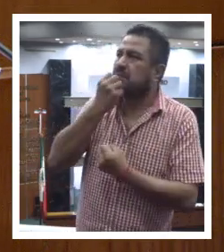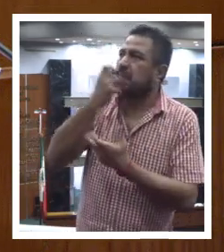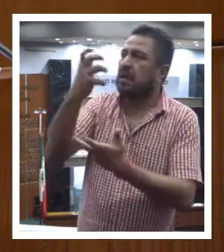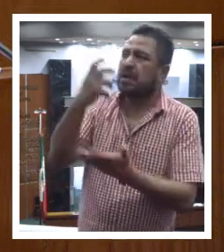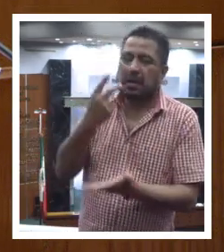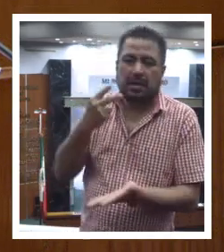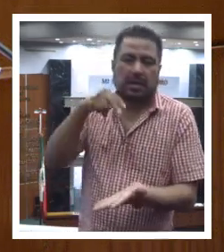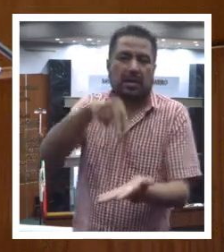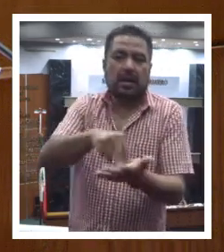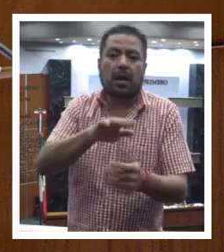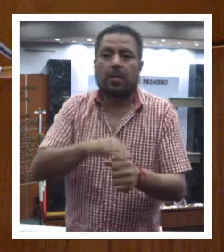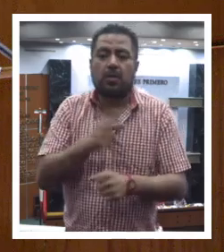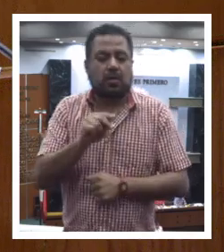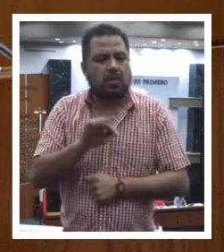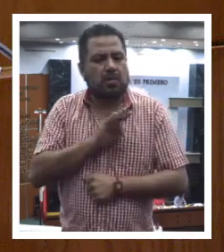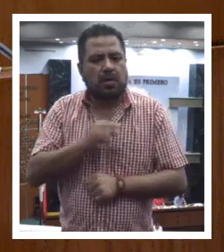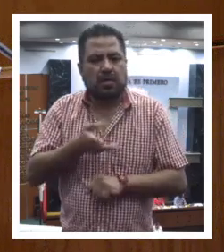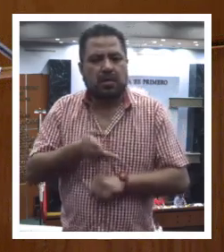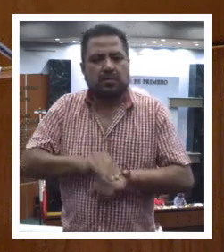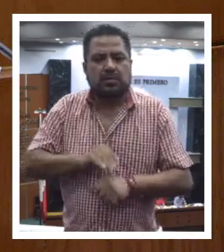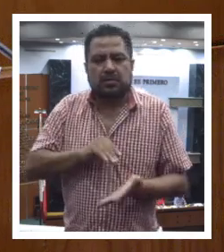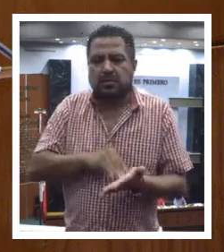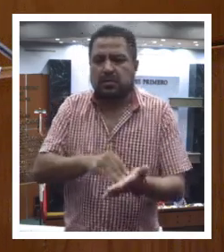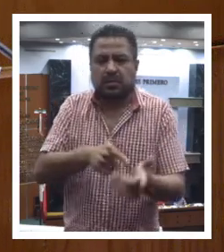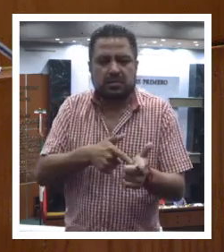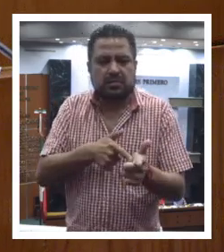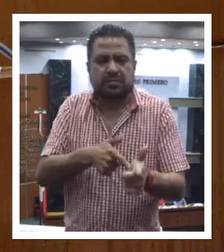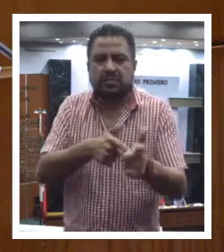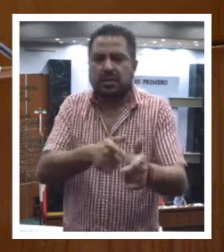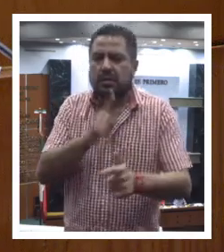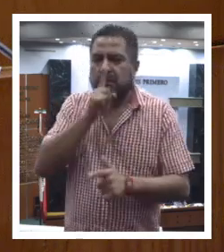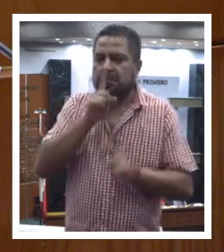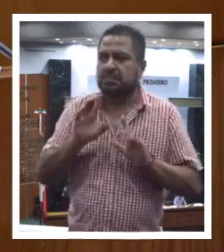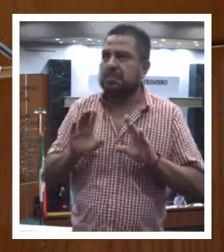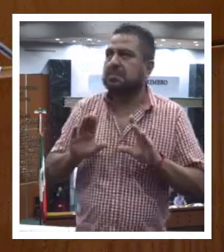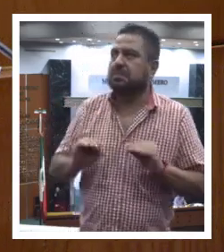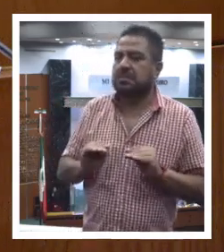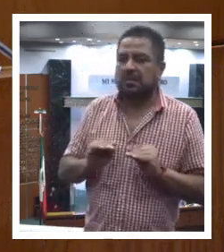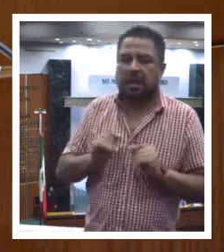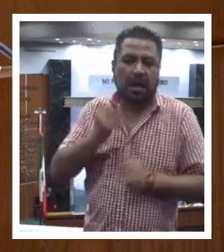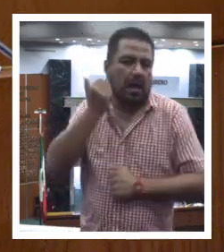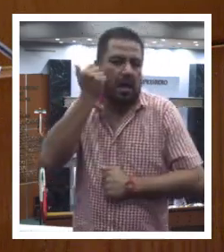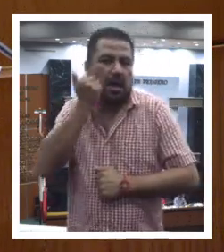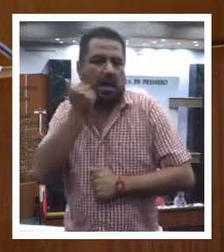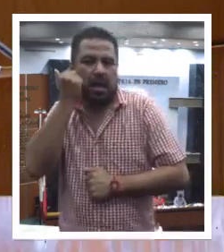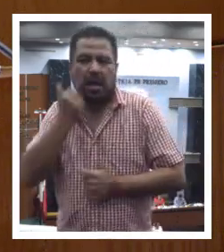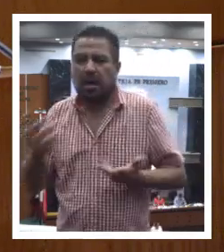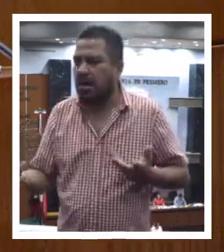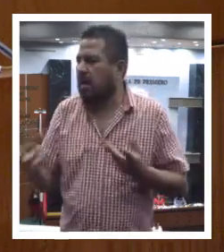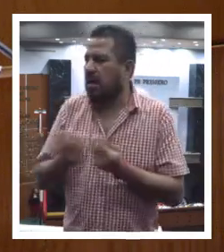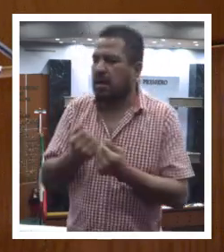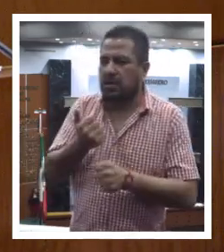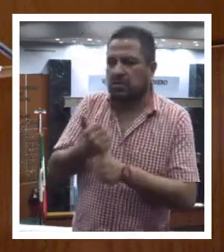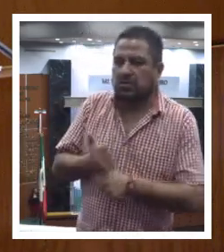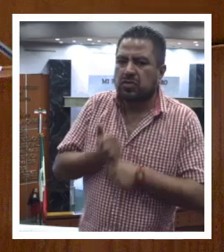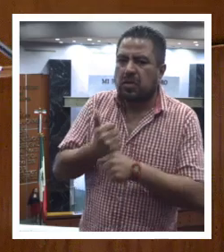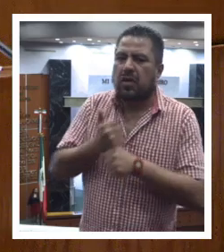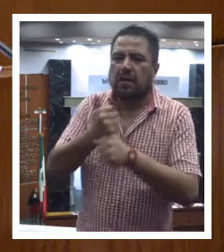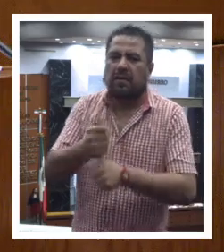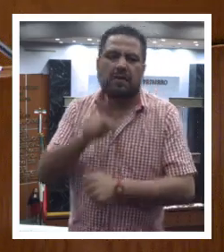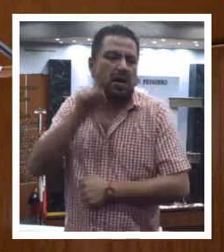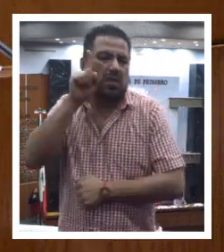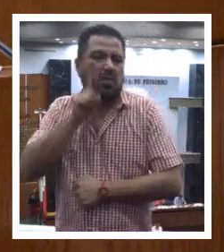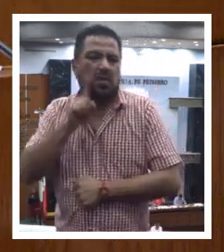tribuna porque no podemos permitir el silencio, que sea este cómplice de la violencia que sufren las mujeres en